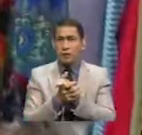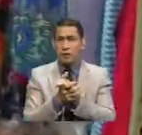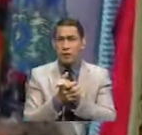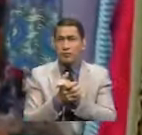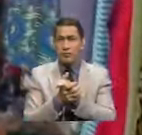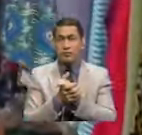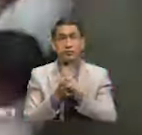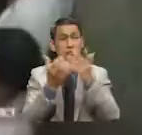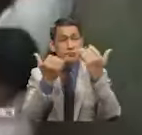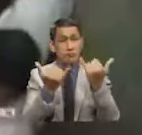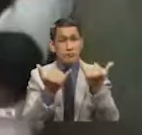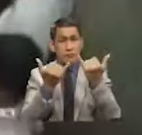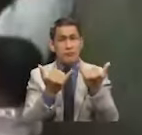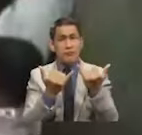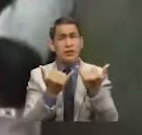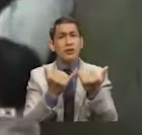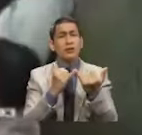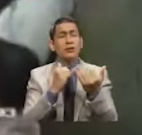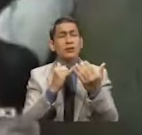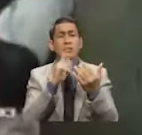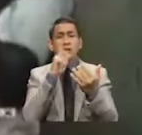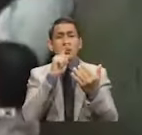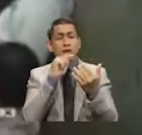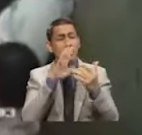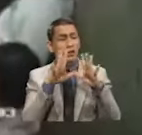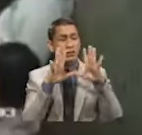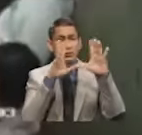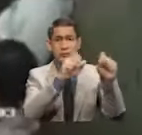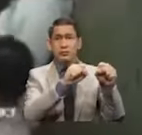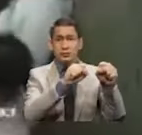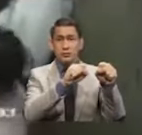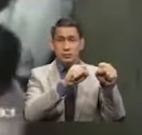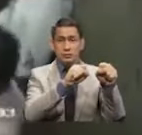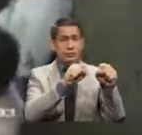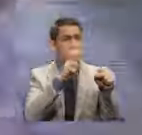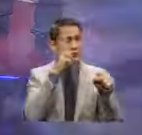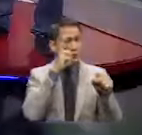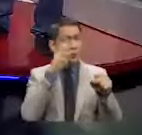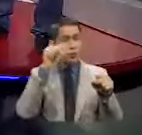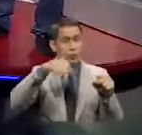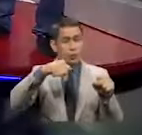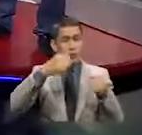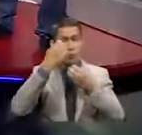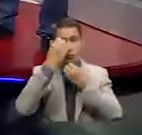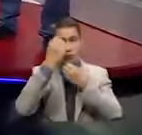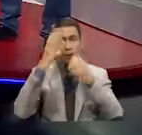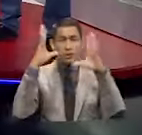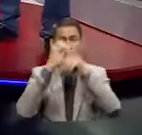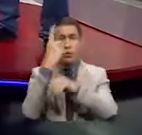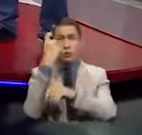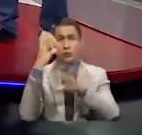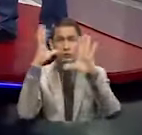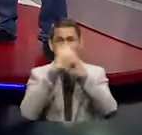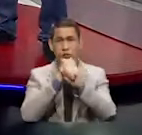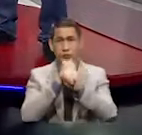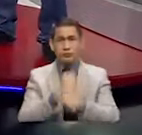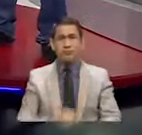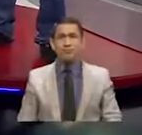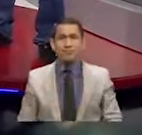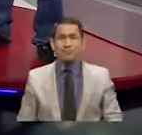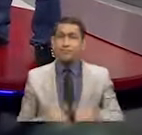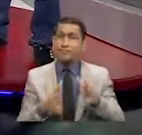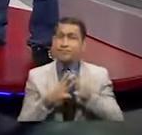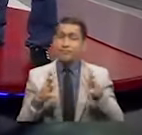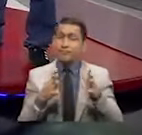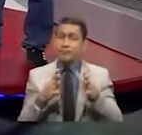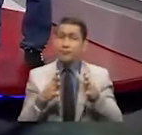persiguieron y a quiénes lograron atrapar, mi estimada Saskia. Todo esto a partir de las 11 de la noche, hoy en Alerta Roja. Hay que tener muchísimo cuidado